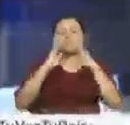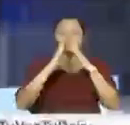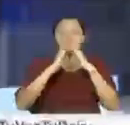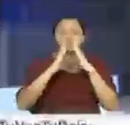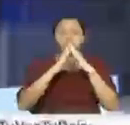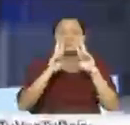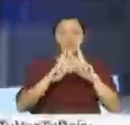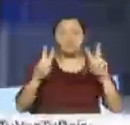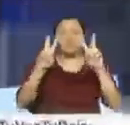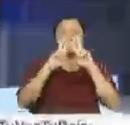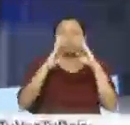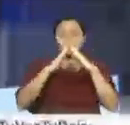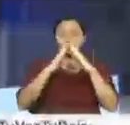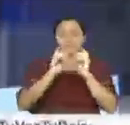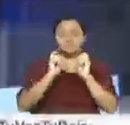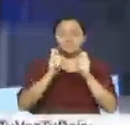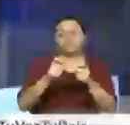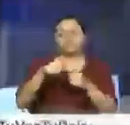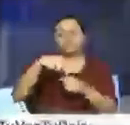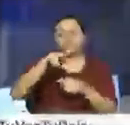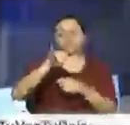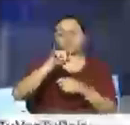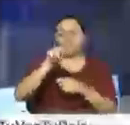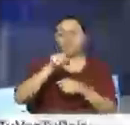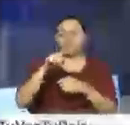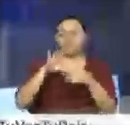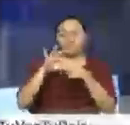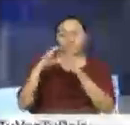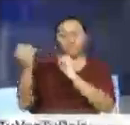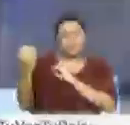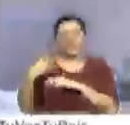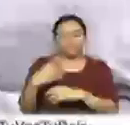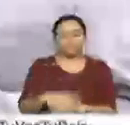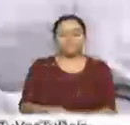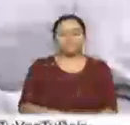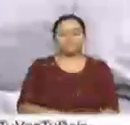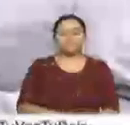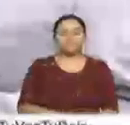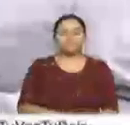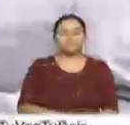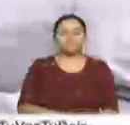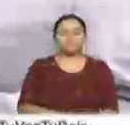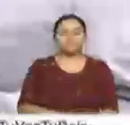construcción de viviendas. Luis Quimis nos tiene un reporte.